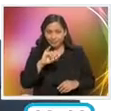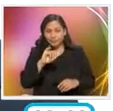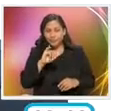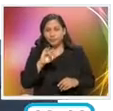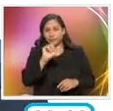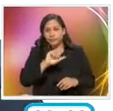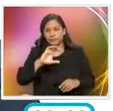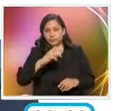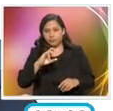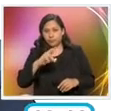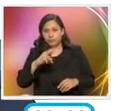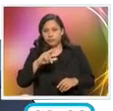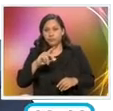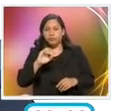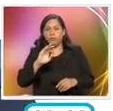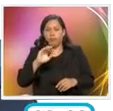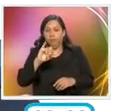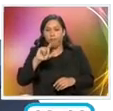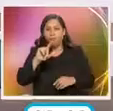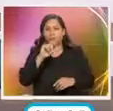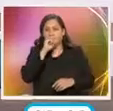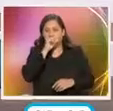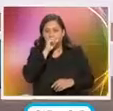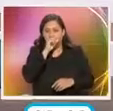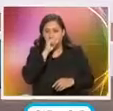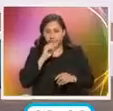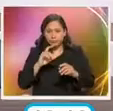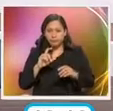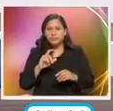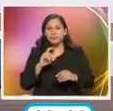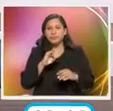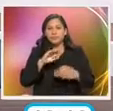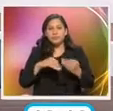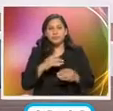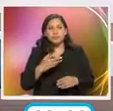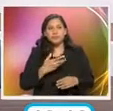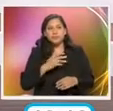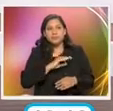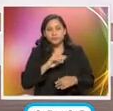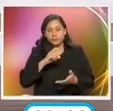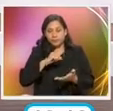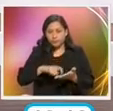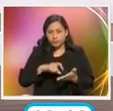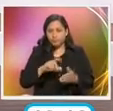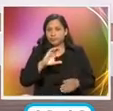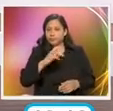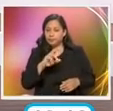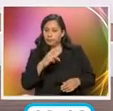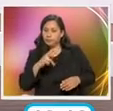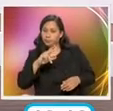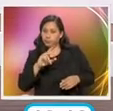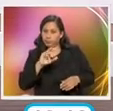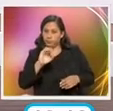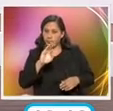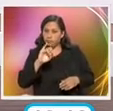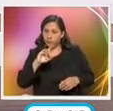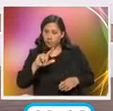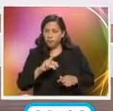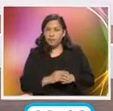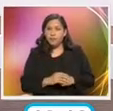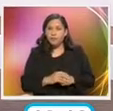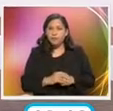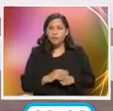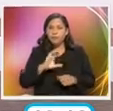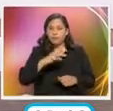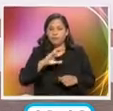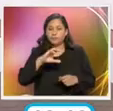Twitter @ChejuOficial, todo es oficial, igual Instagram, en todos lados nos pueden encontrar como Cheju Oficial. ¿Y por qué Cheju? Pues ya se los dije. Chema